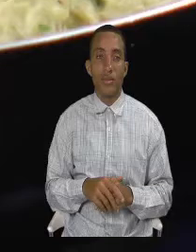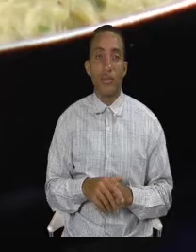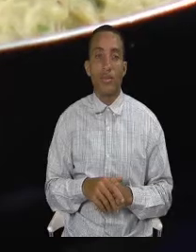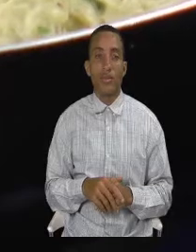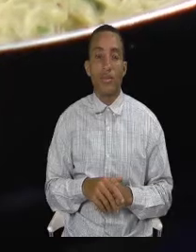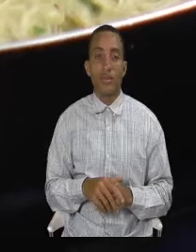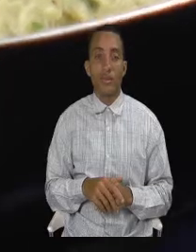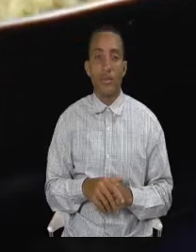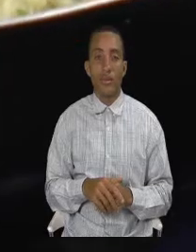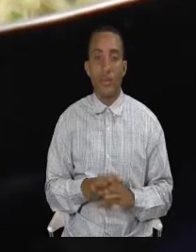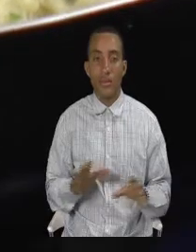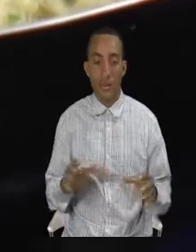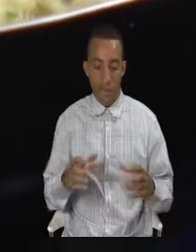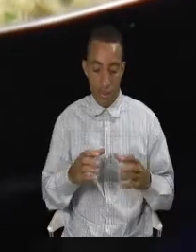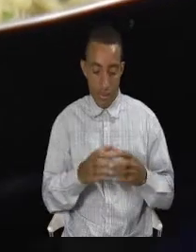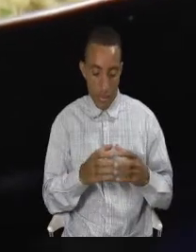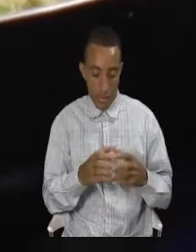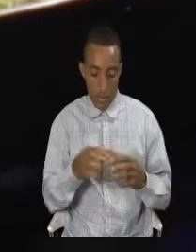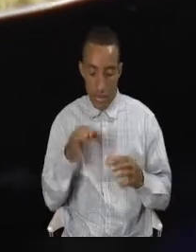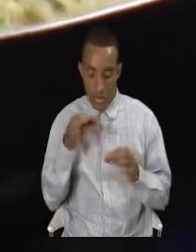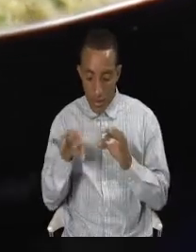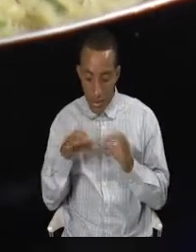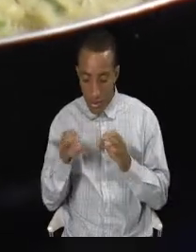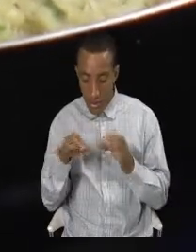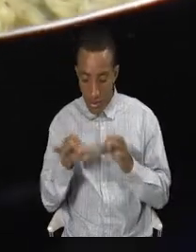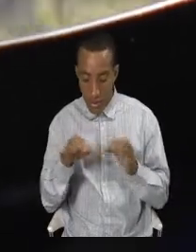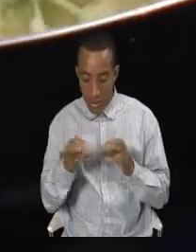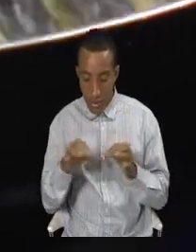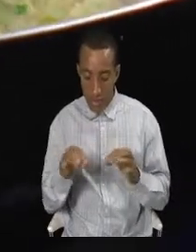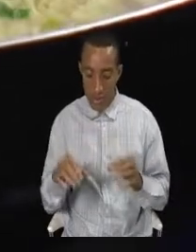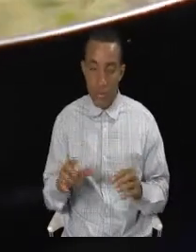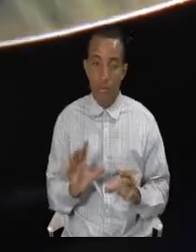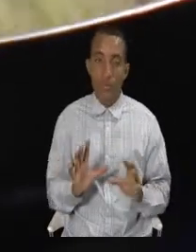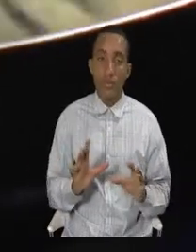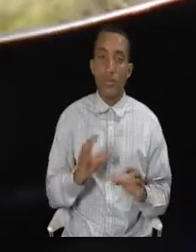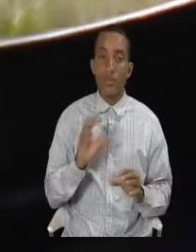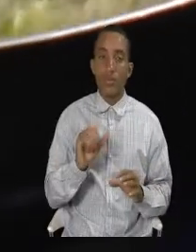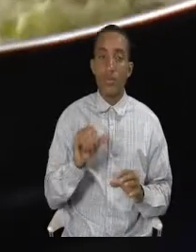un panecú de pollo con champiñones al curry.